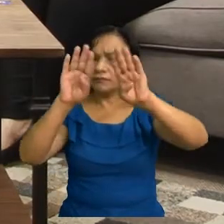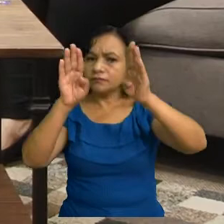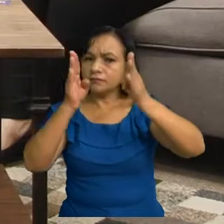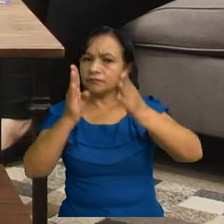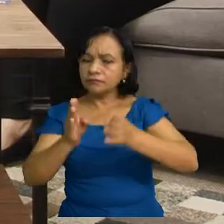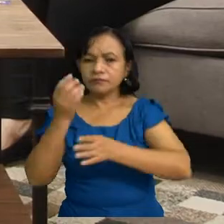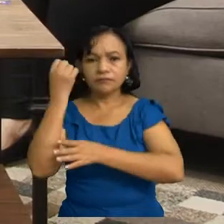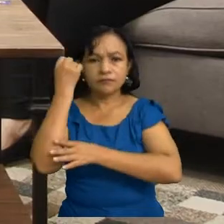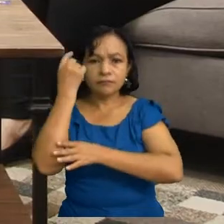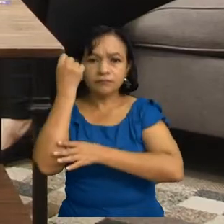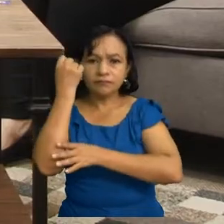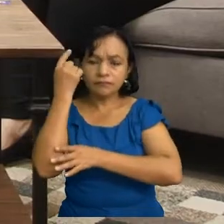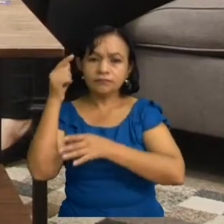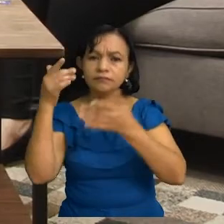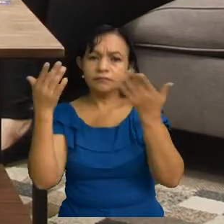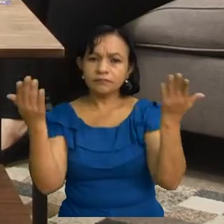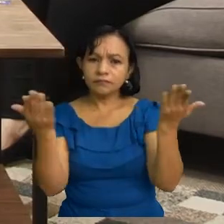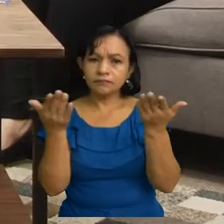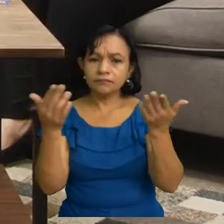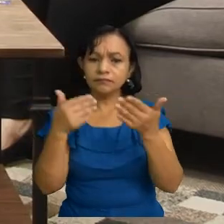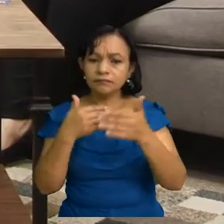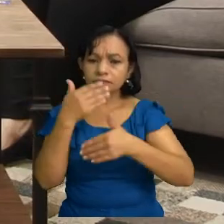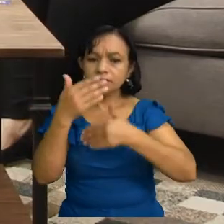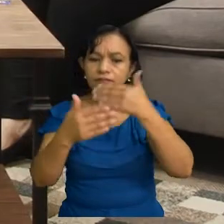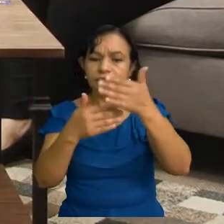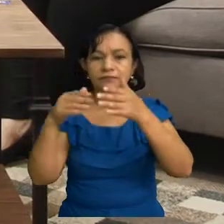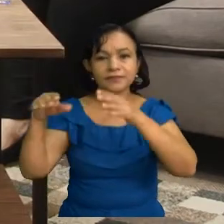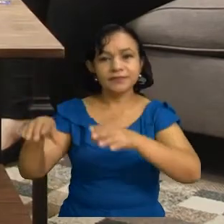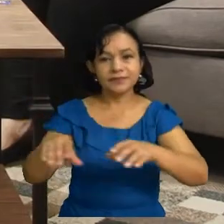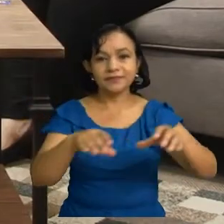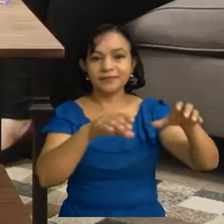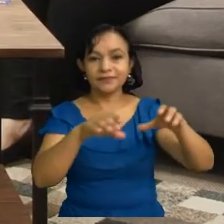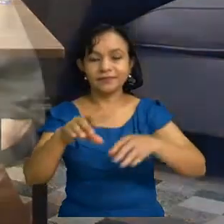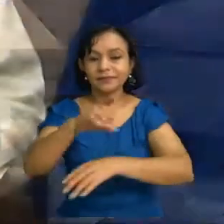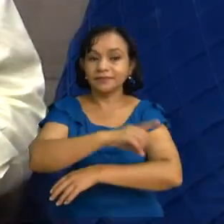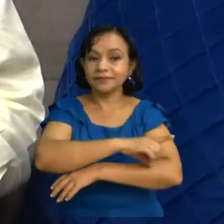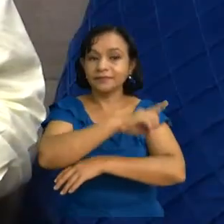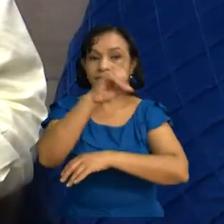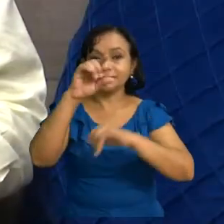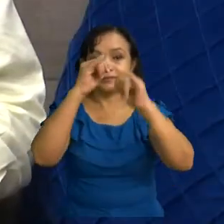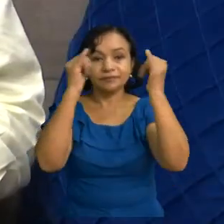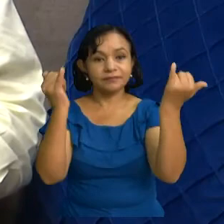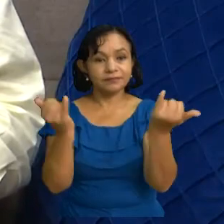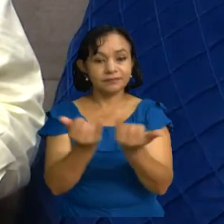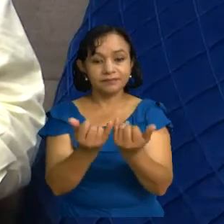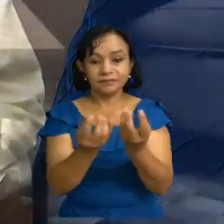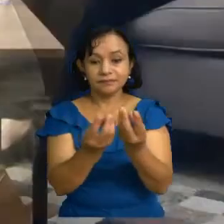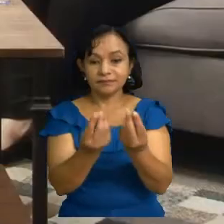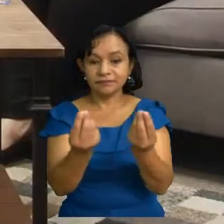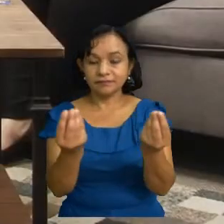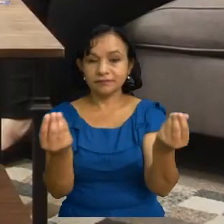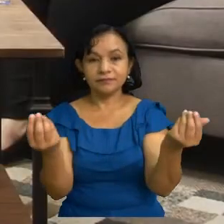vengan desarrollando a partir de estas festividades no el día internacional de la madre tierra